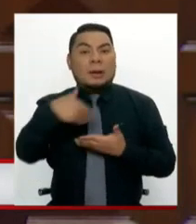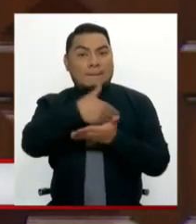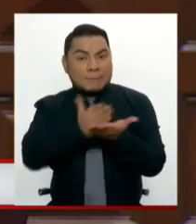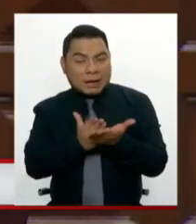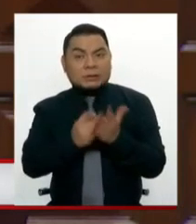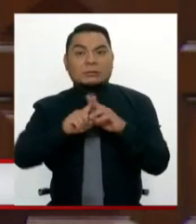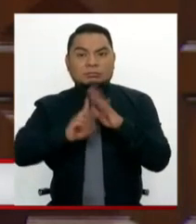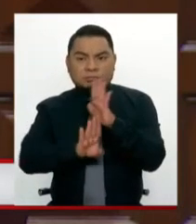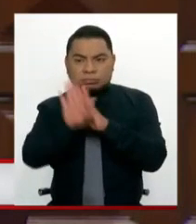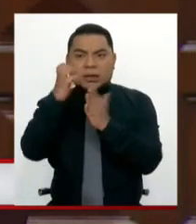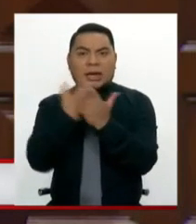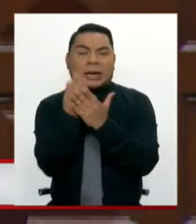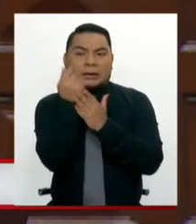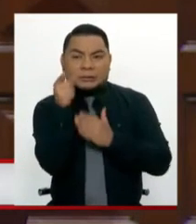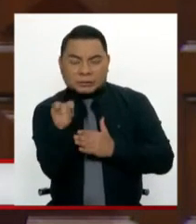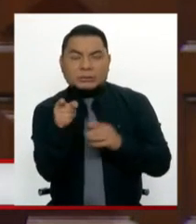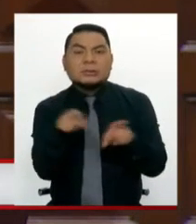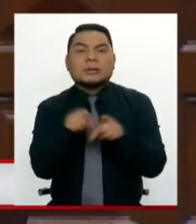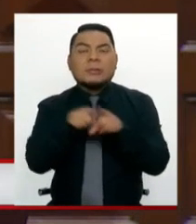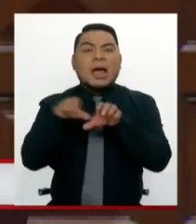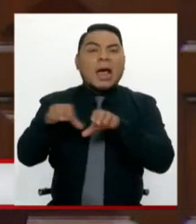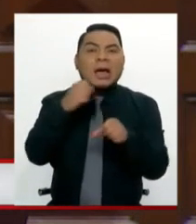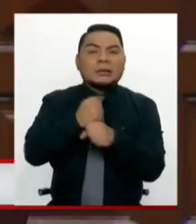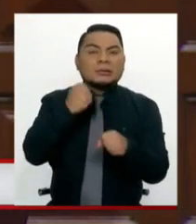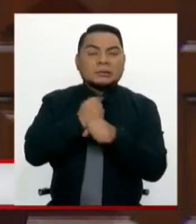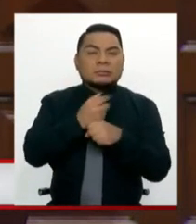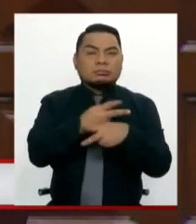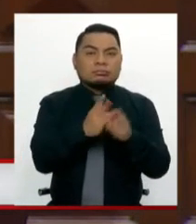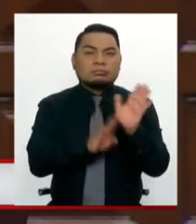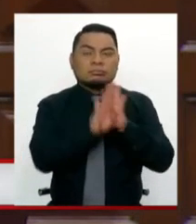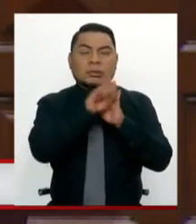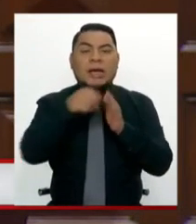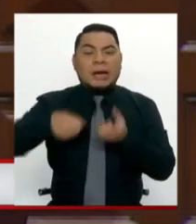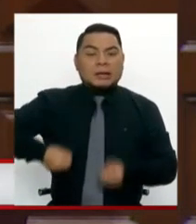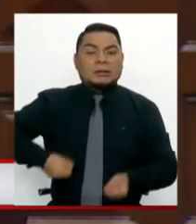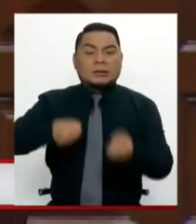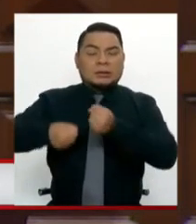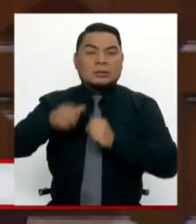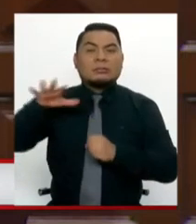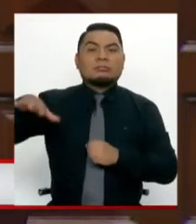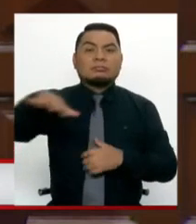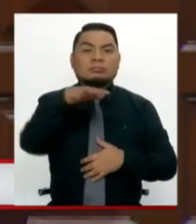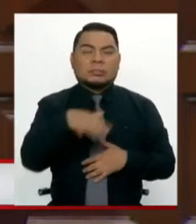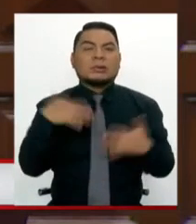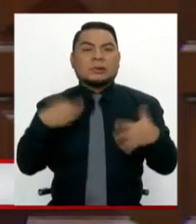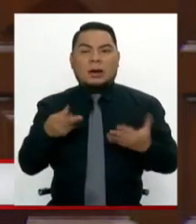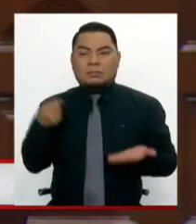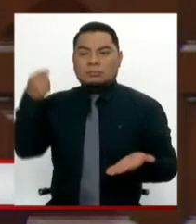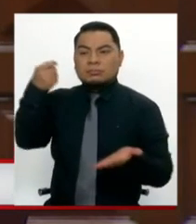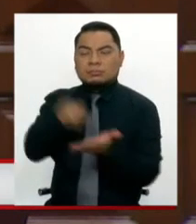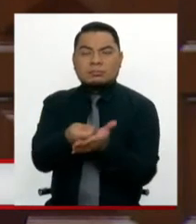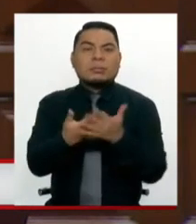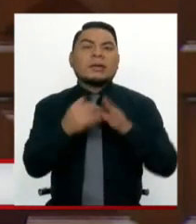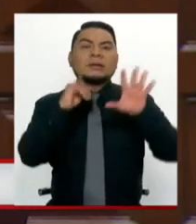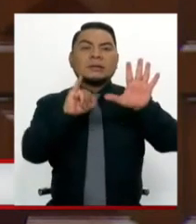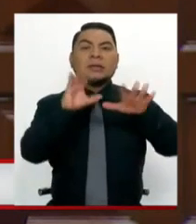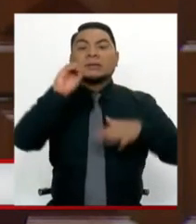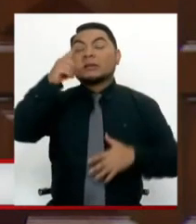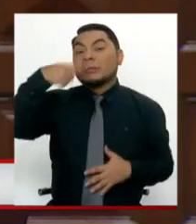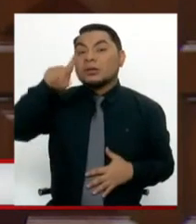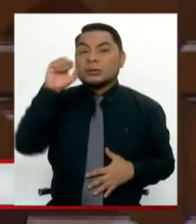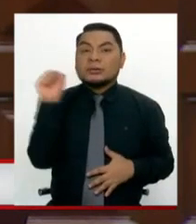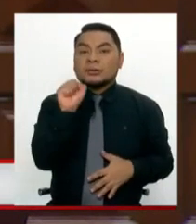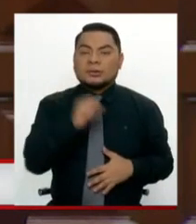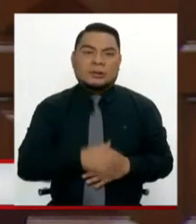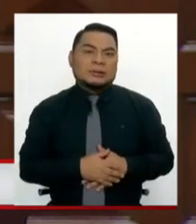de la reactivación económica y de actividades productivas con desarrollo agrario y rural, se han destinado 60 millones